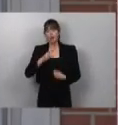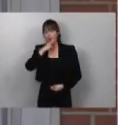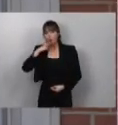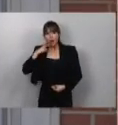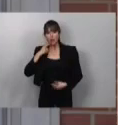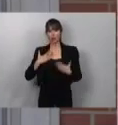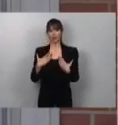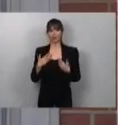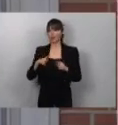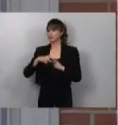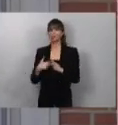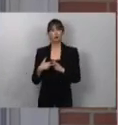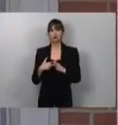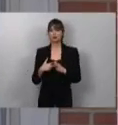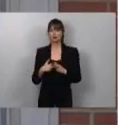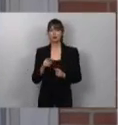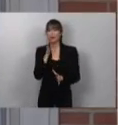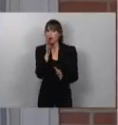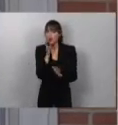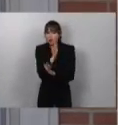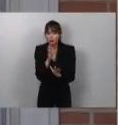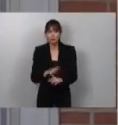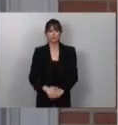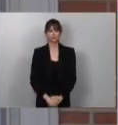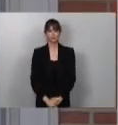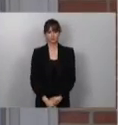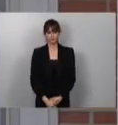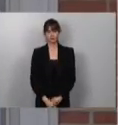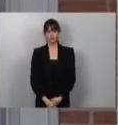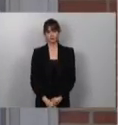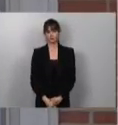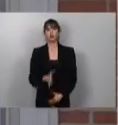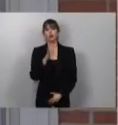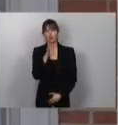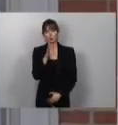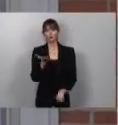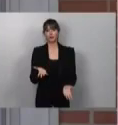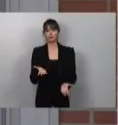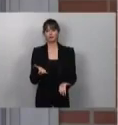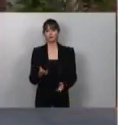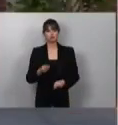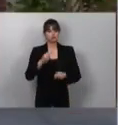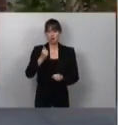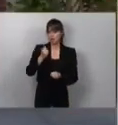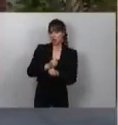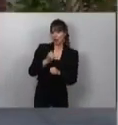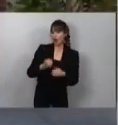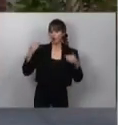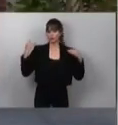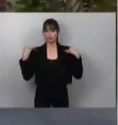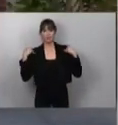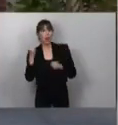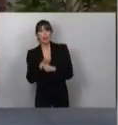sacando y el resultado de lo que eh ha venido a dar esta comparecencia